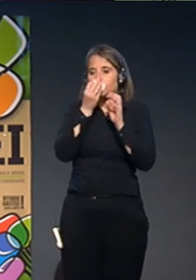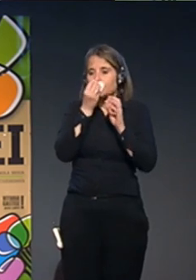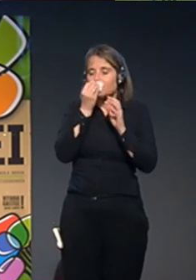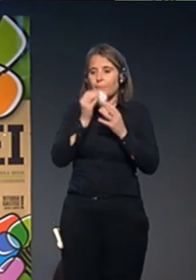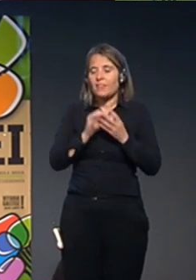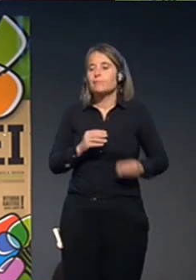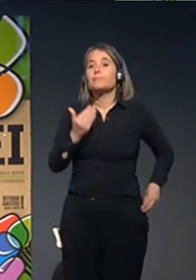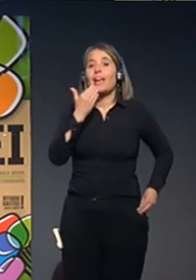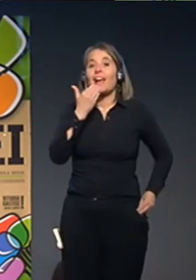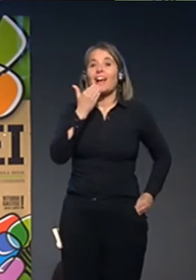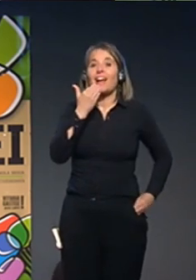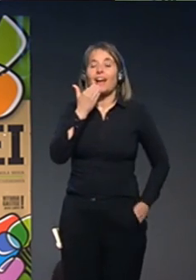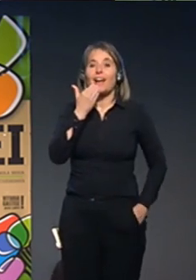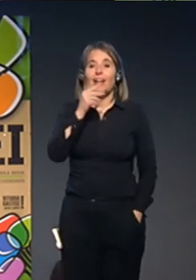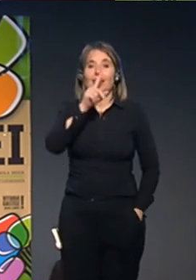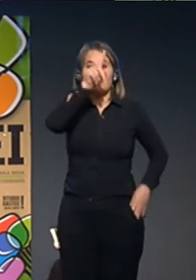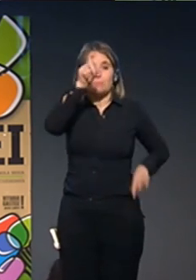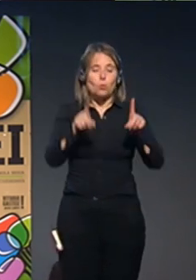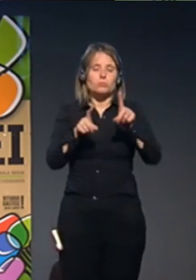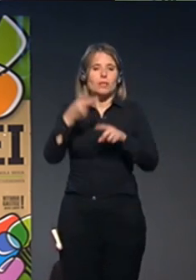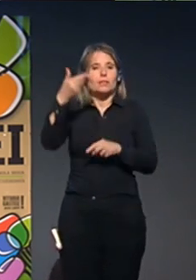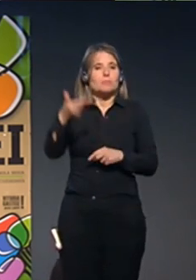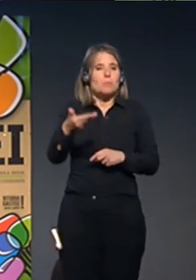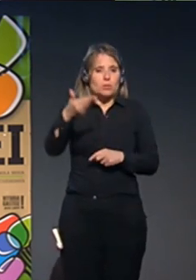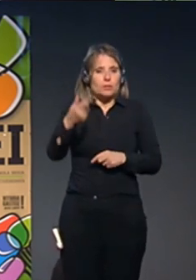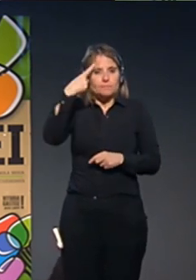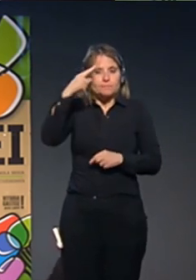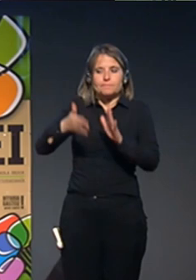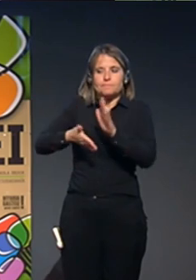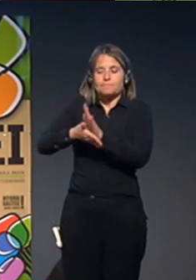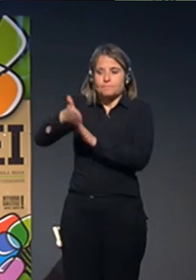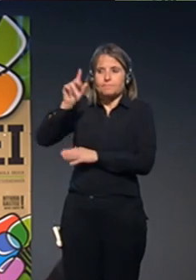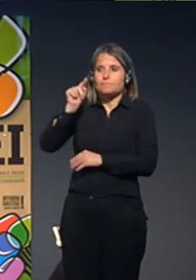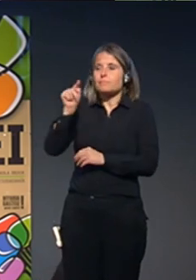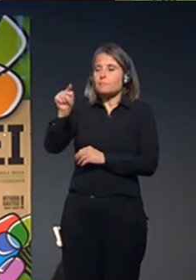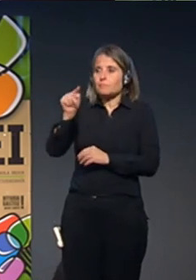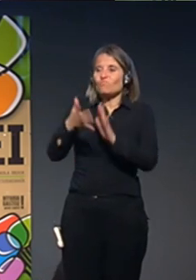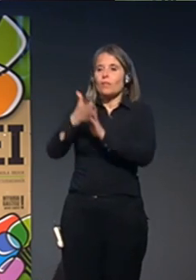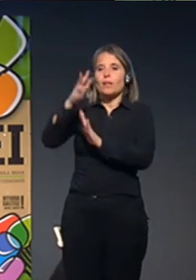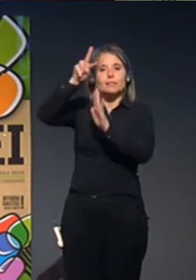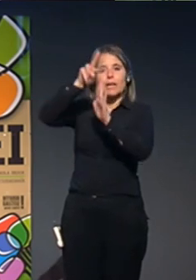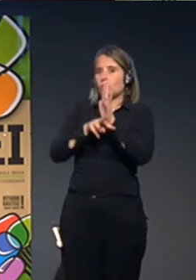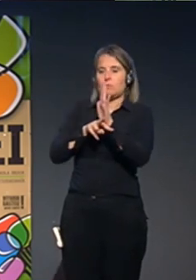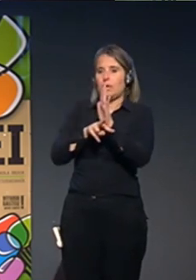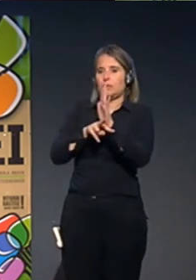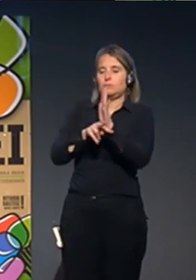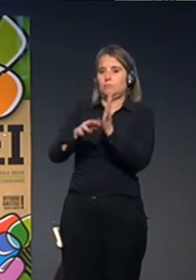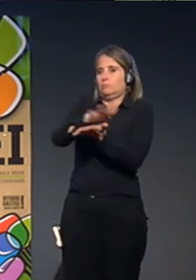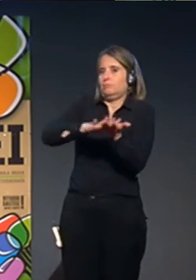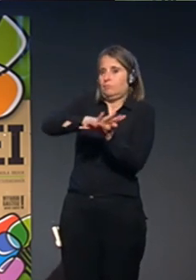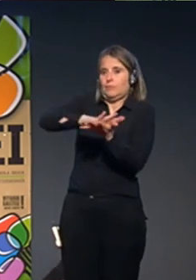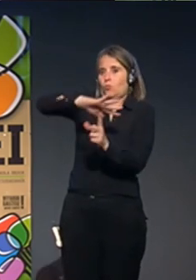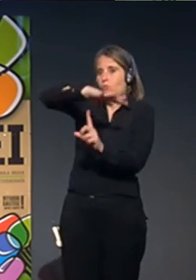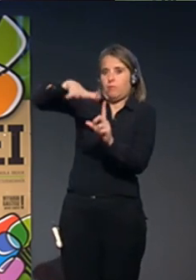eh Y yo creo dices Hacia dónde vamos si no cabe duda que si se sigue esas normas al ecocidio no te quea